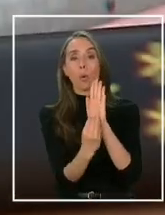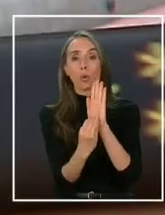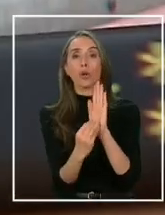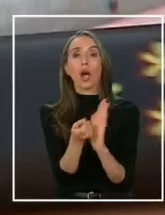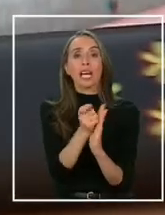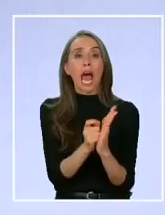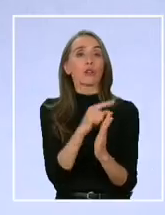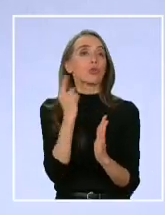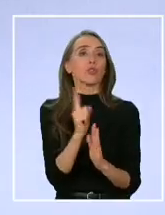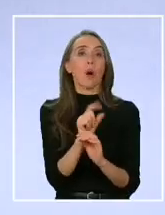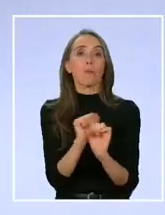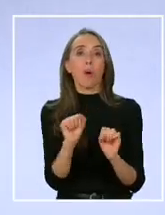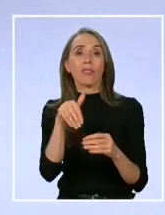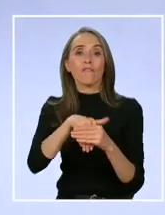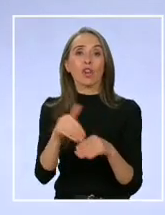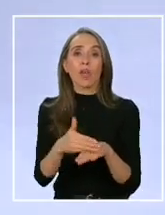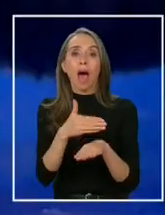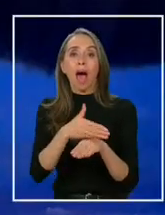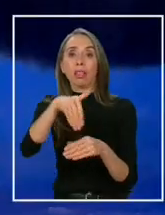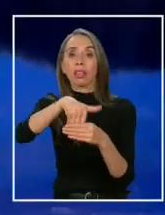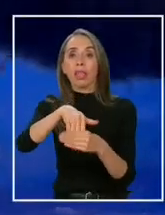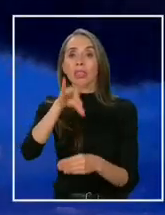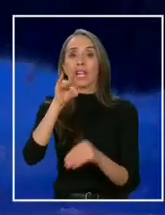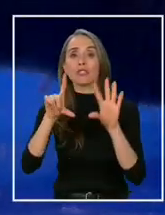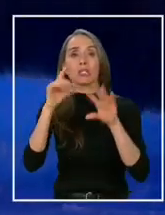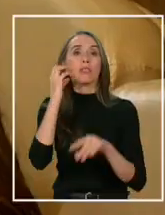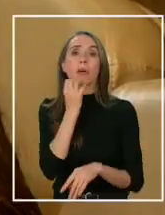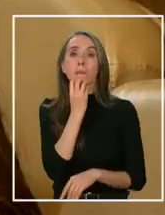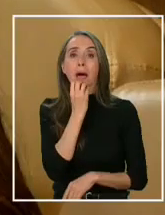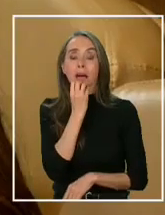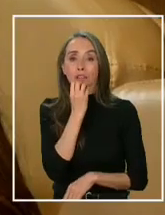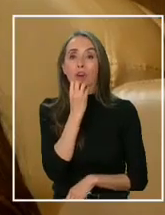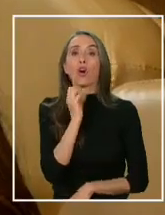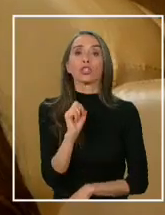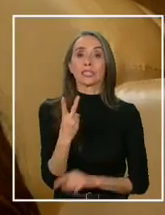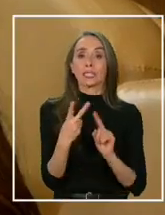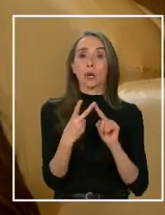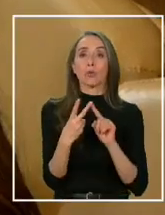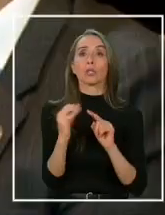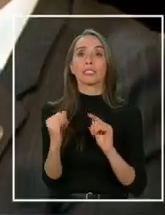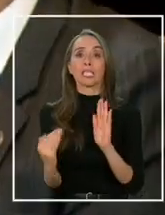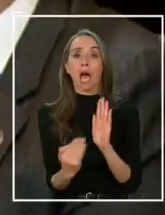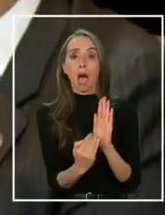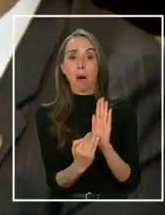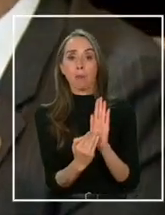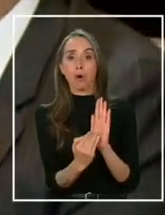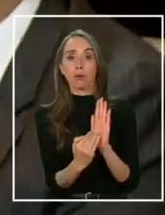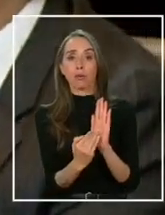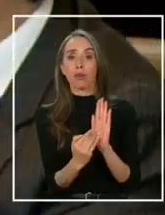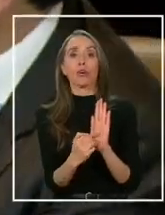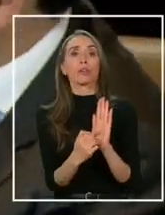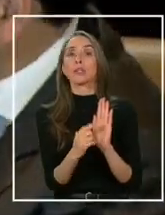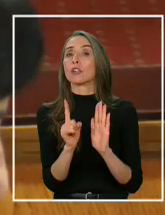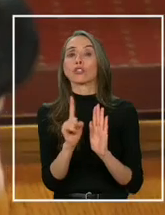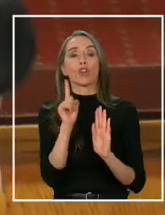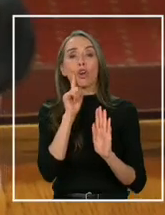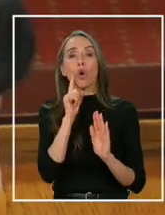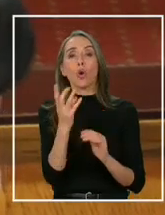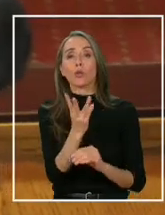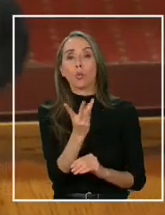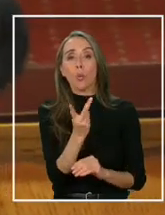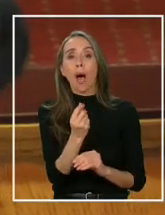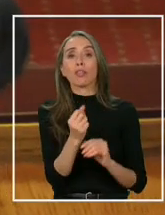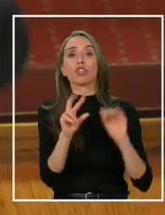que este no alcance a votarse antes de las elecciones del 7 de mayo, y 2, si de apoyo se trata, la pretensión no contaría con los